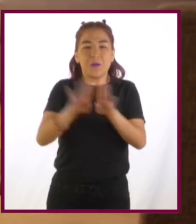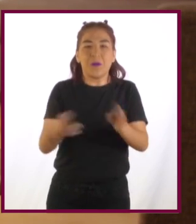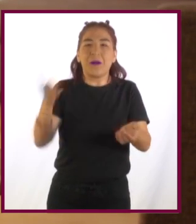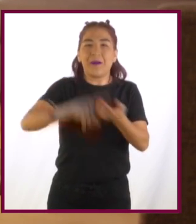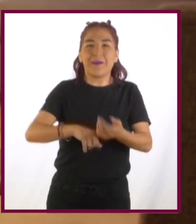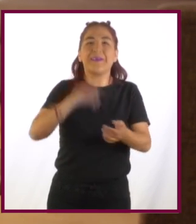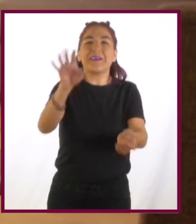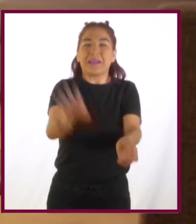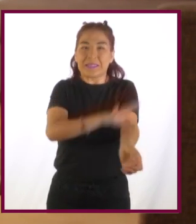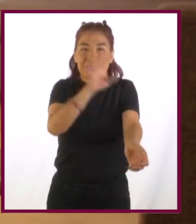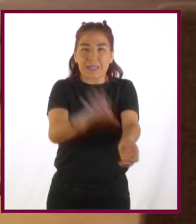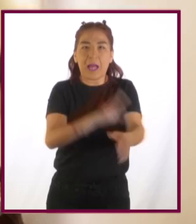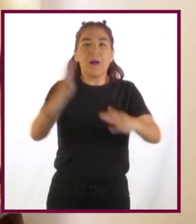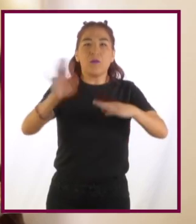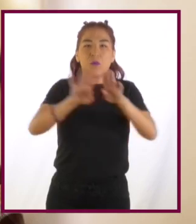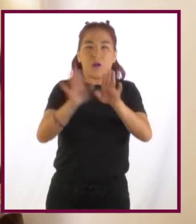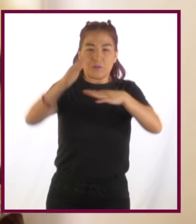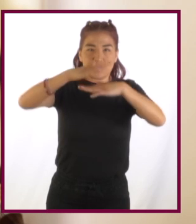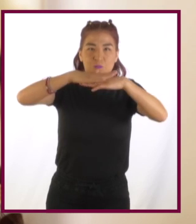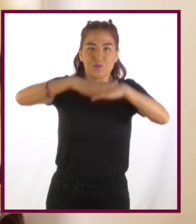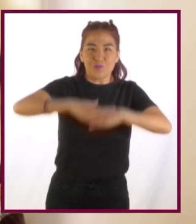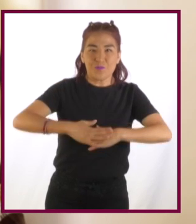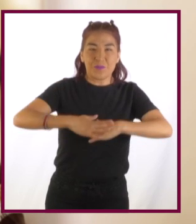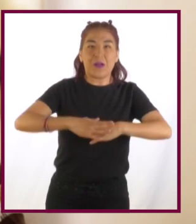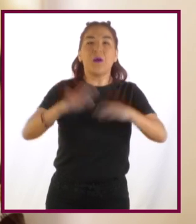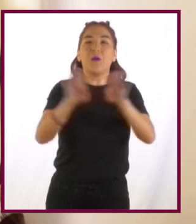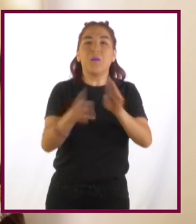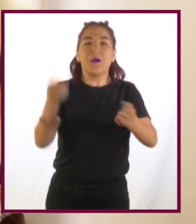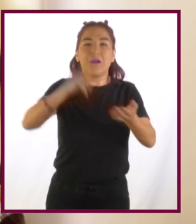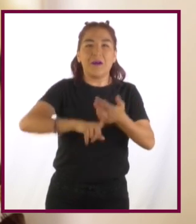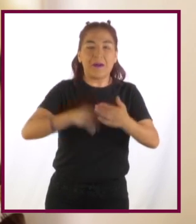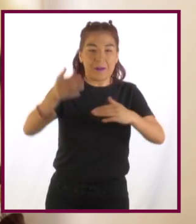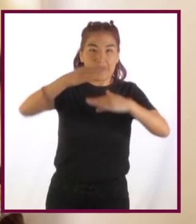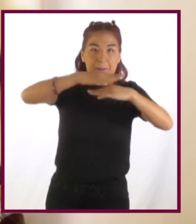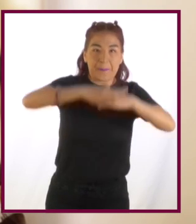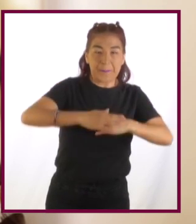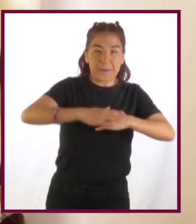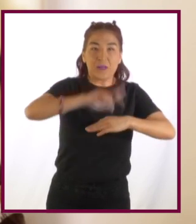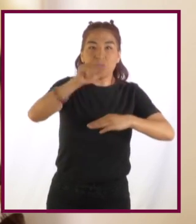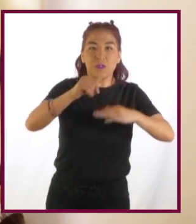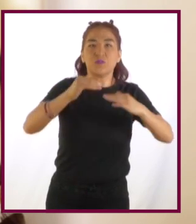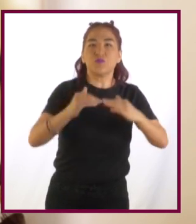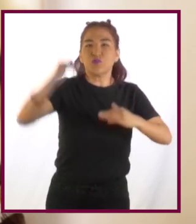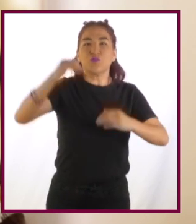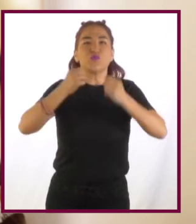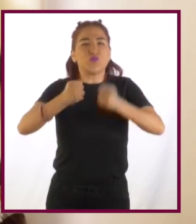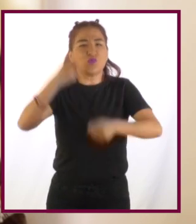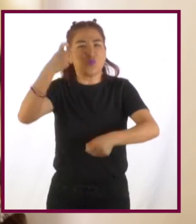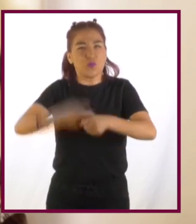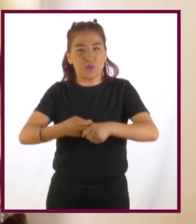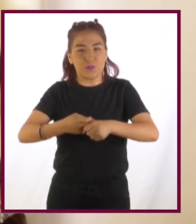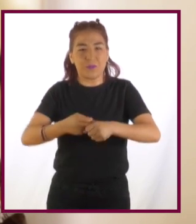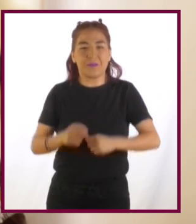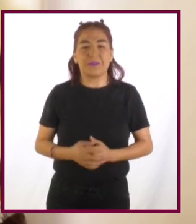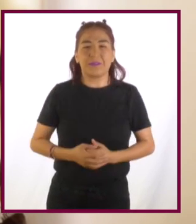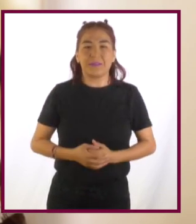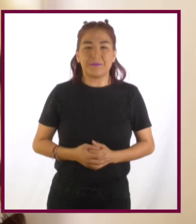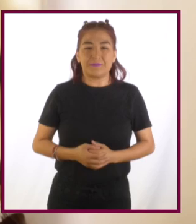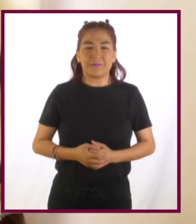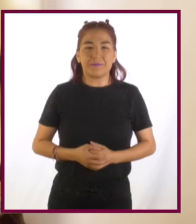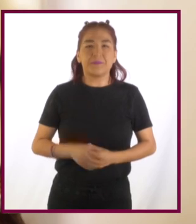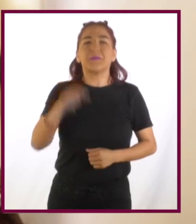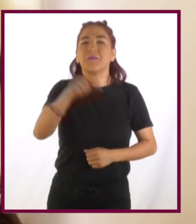para comprimir, para disipar energía. Tiene un comportamiento de bajada recto, una meseta y luego tiene un